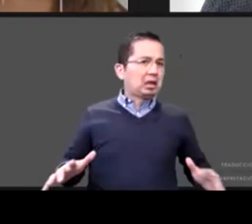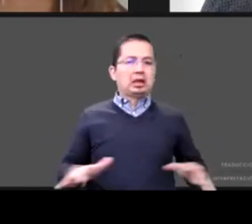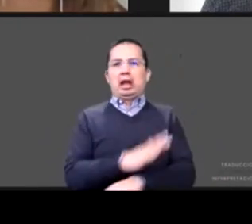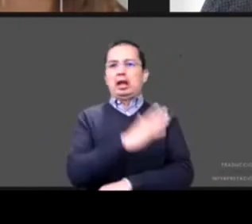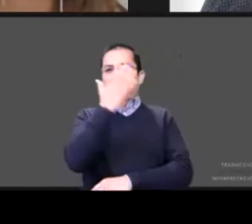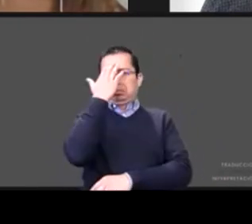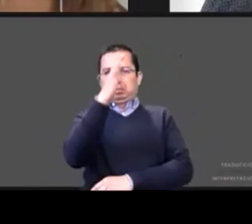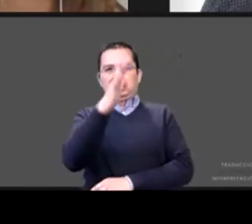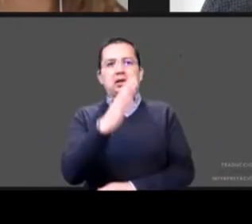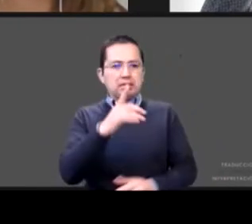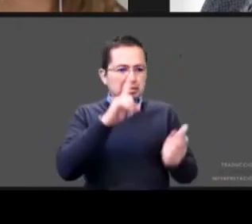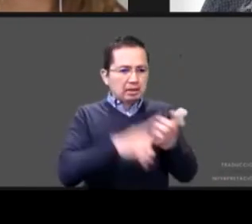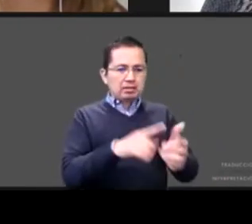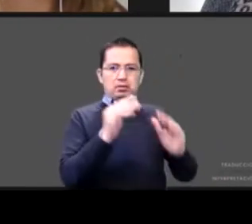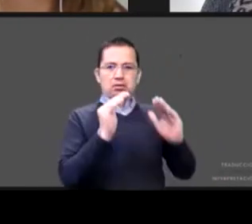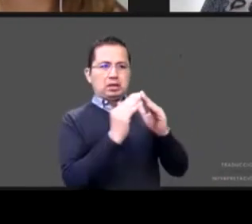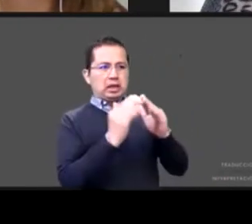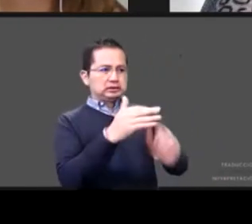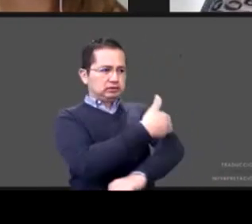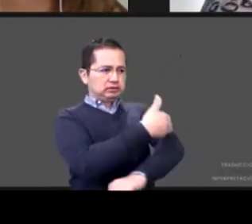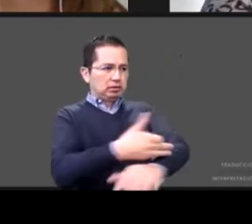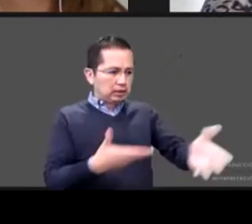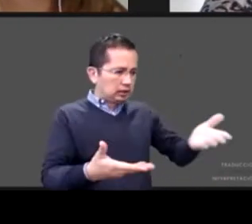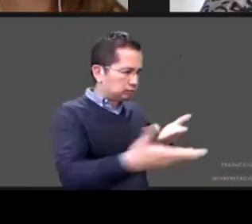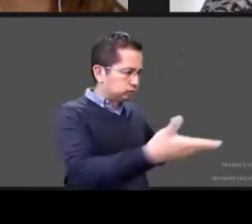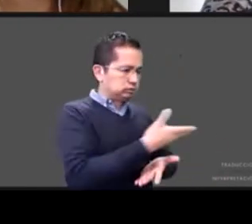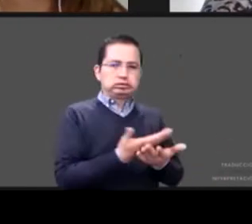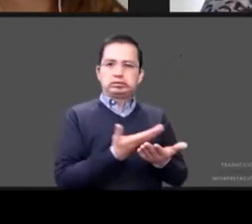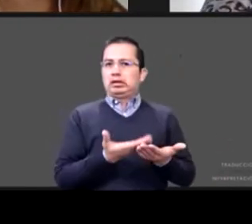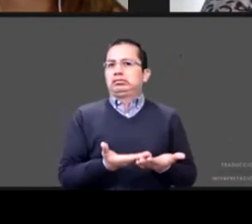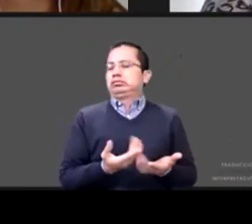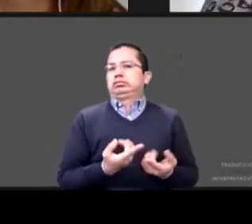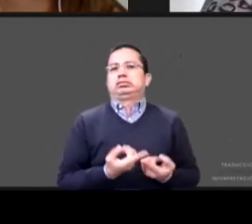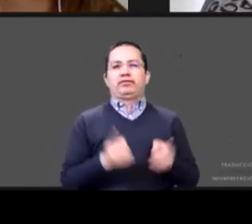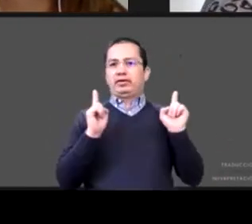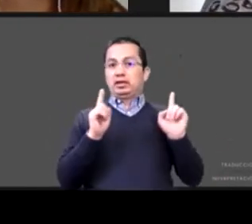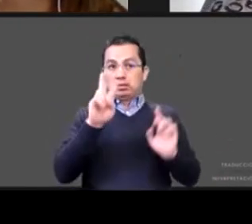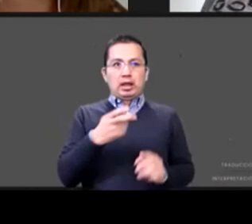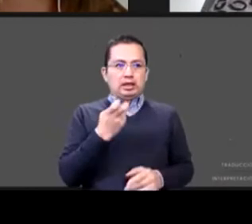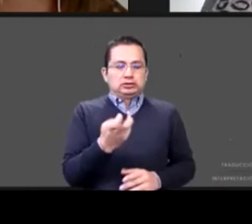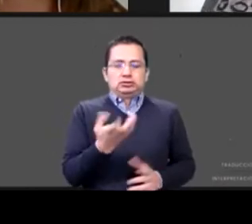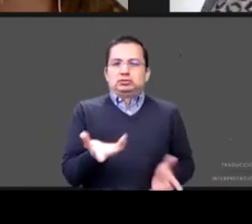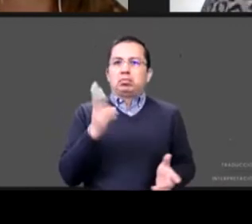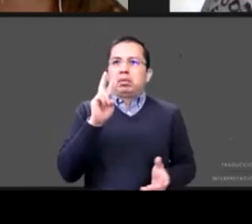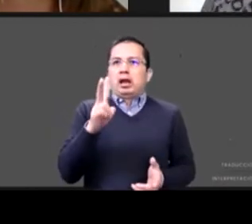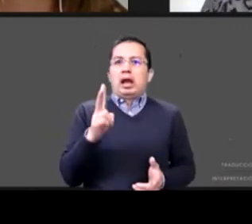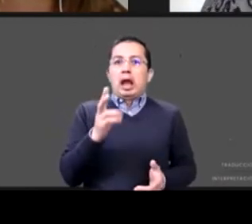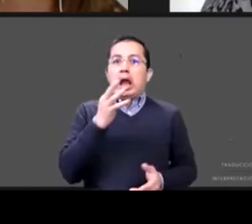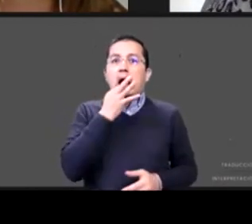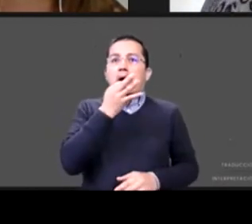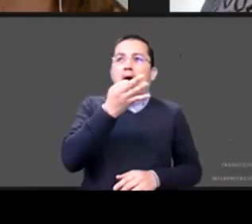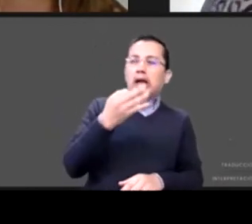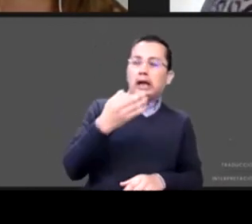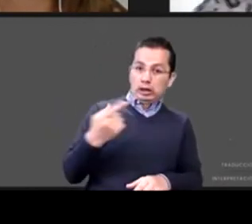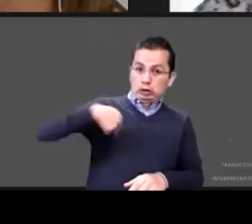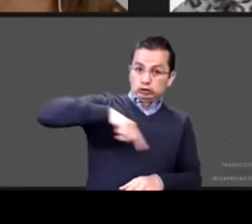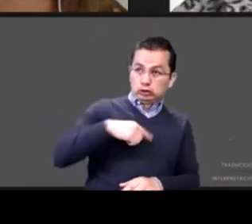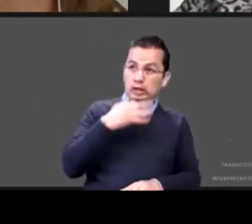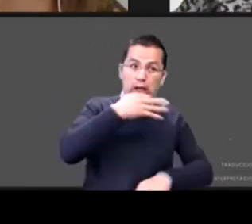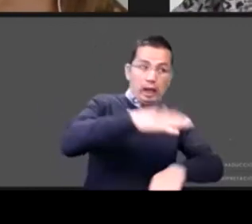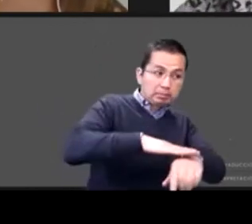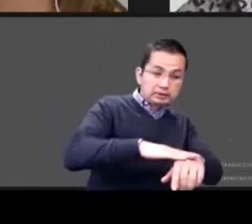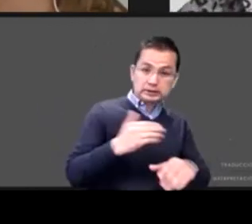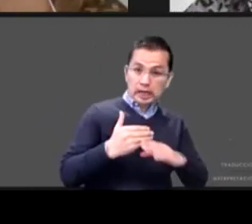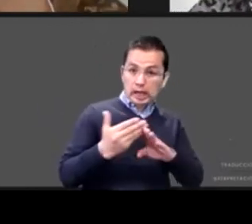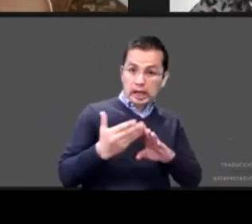vivido. Y pues todo esto sin previo aviso, ¿no? Digo, no sé qué tan diferente hubiera sido si nos hubieran avisado, pero la verdad es que también fue eso, nos